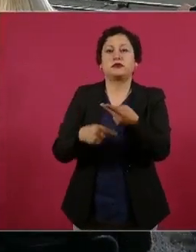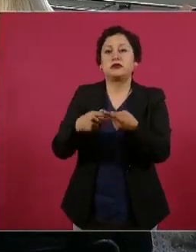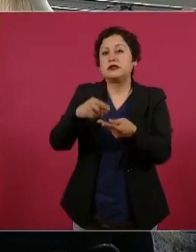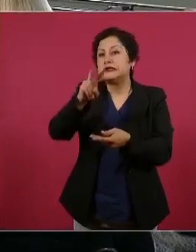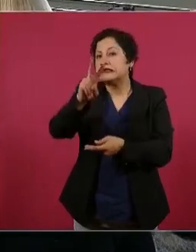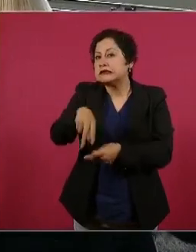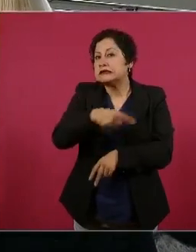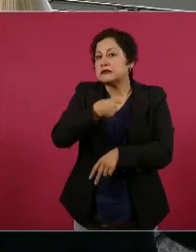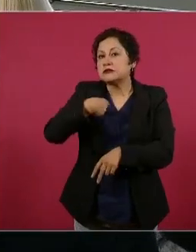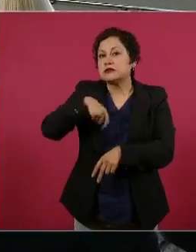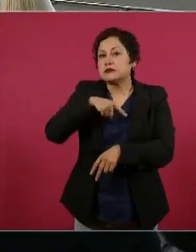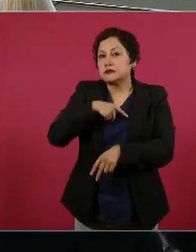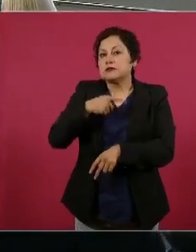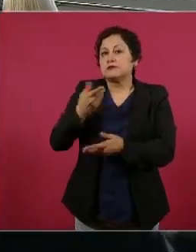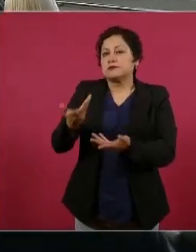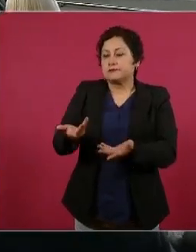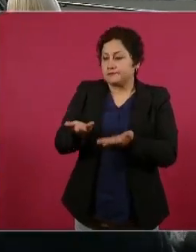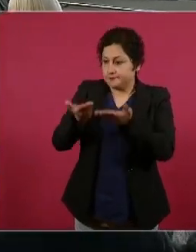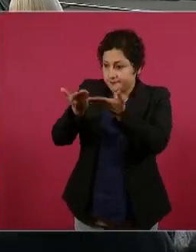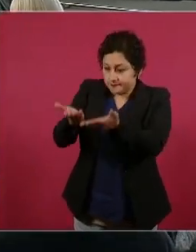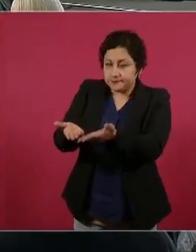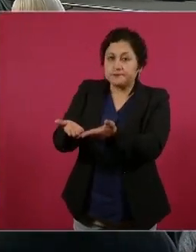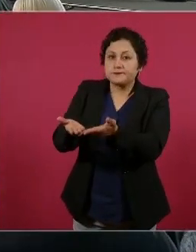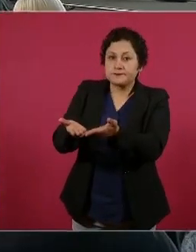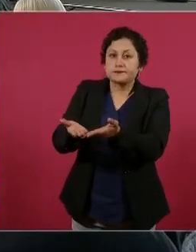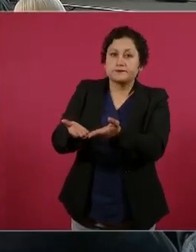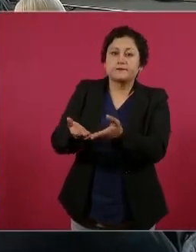incluso quitarles